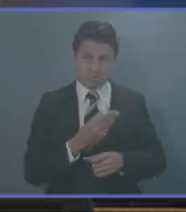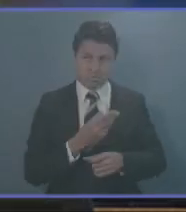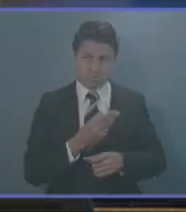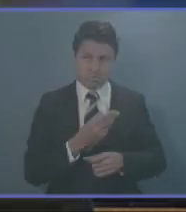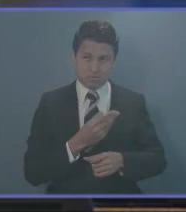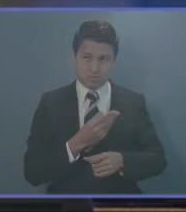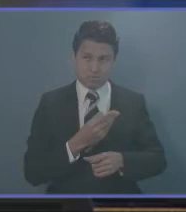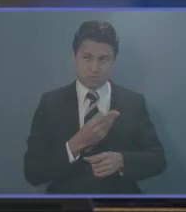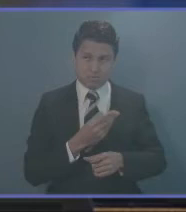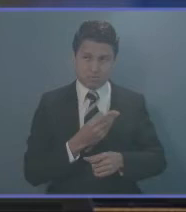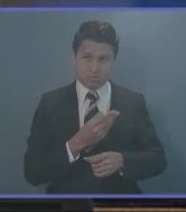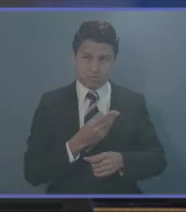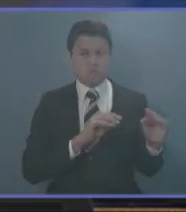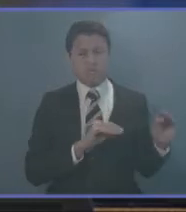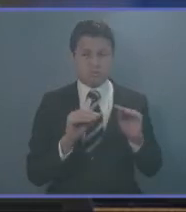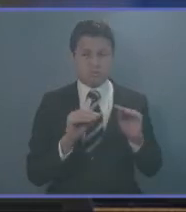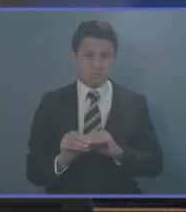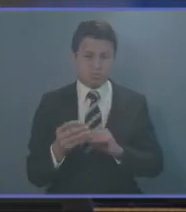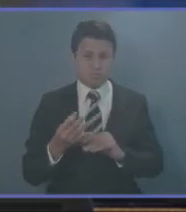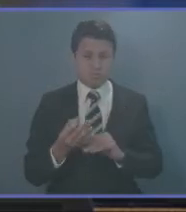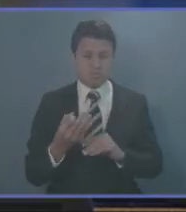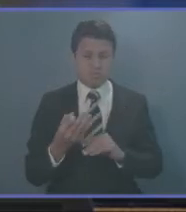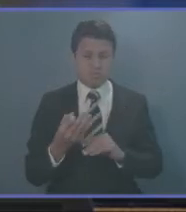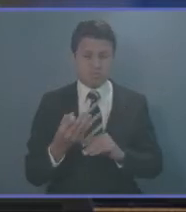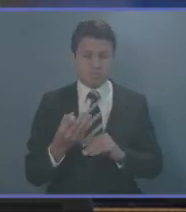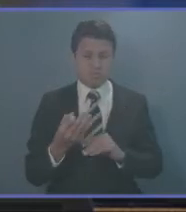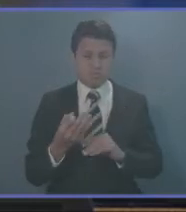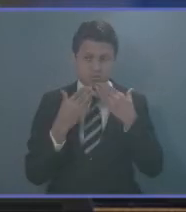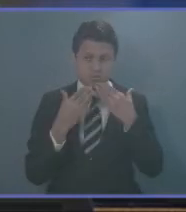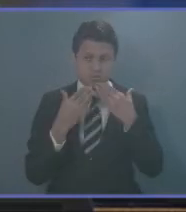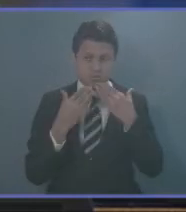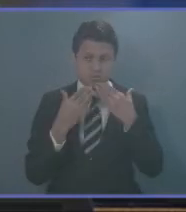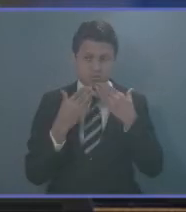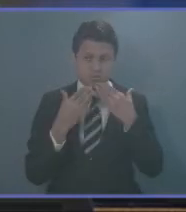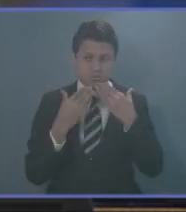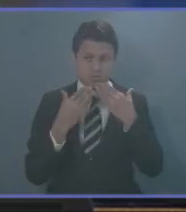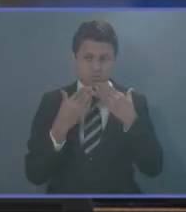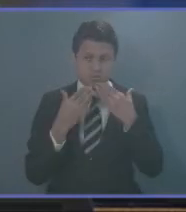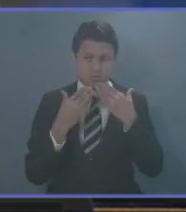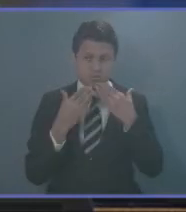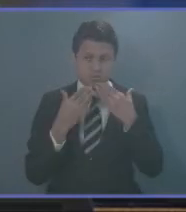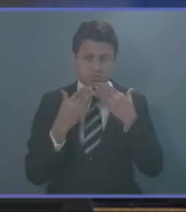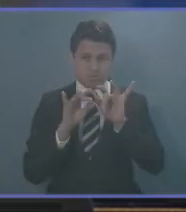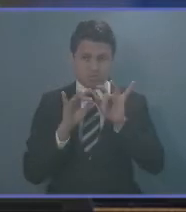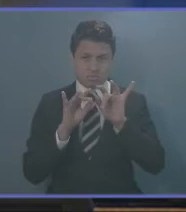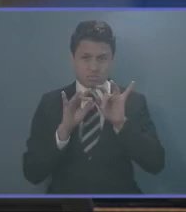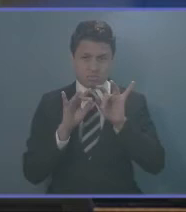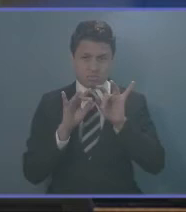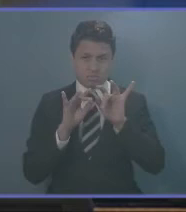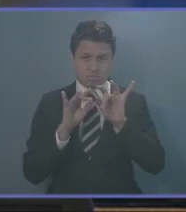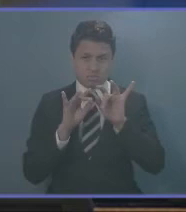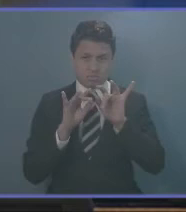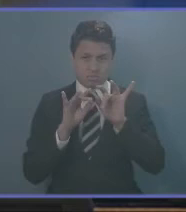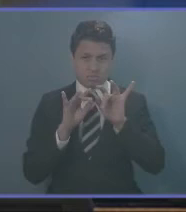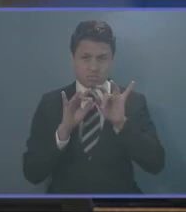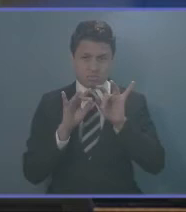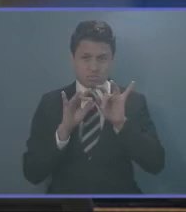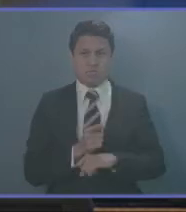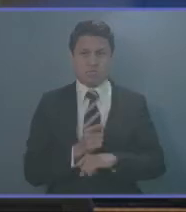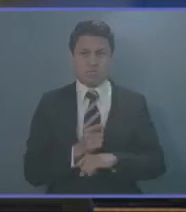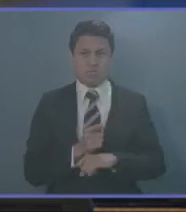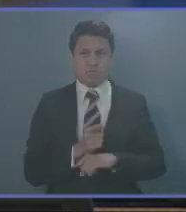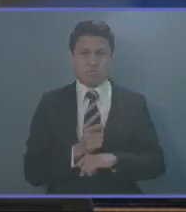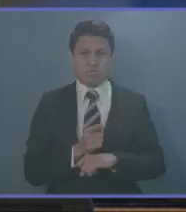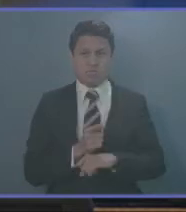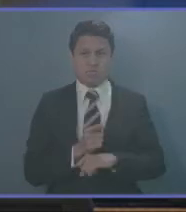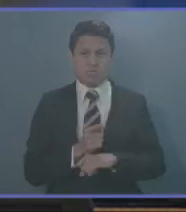la solicitud cumple con los requisitos mencionados, proporcionándole el formulario de declaración definido por el mismo.